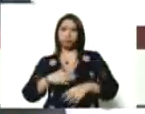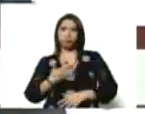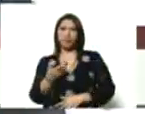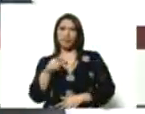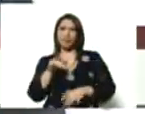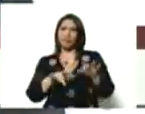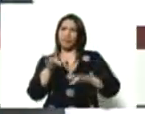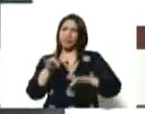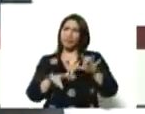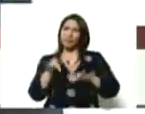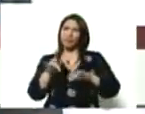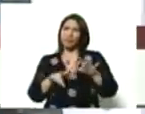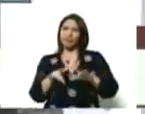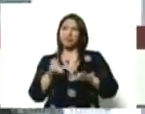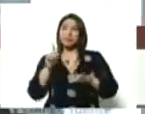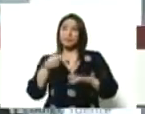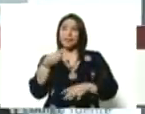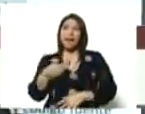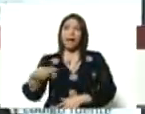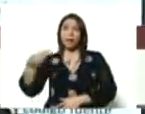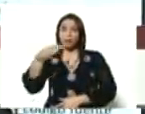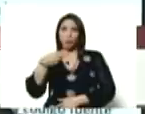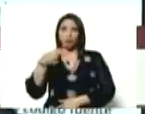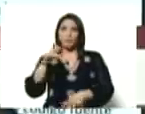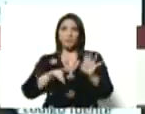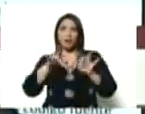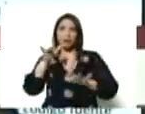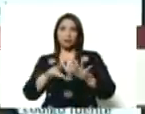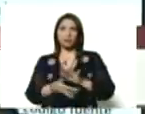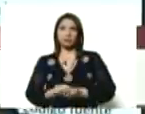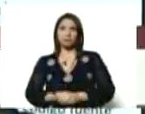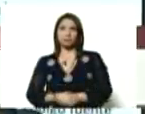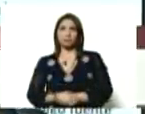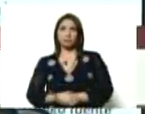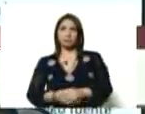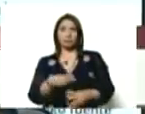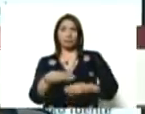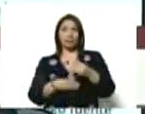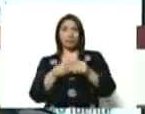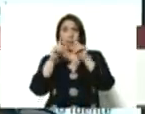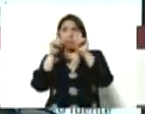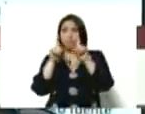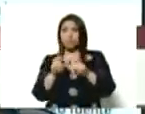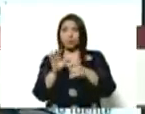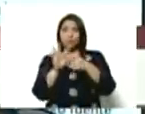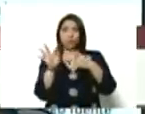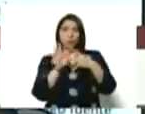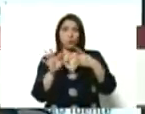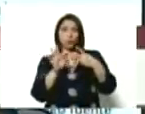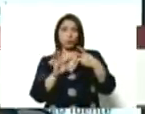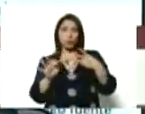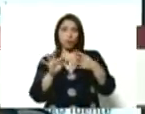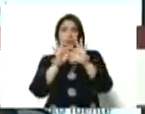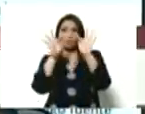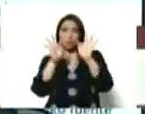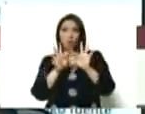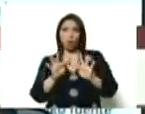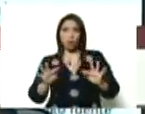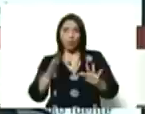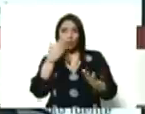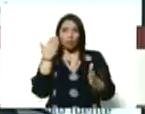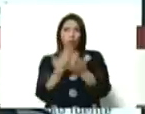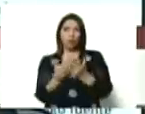votación, revisión del hardware de la máquina de votación, aplicación de pruebas funcionales de manera controlada para ver el